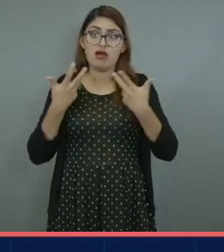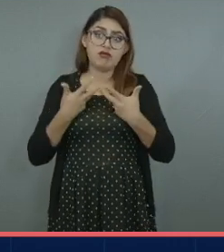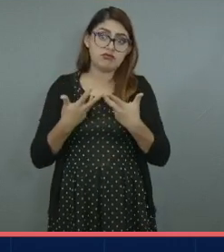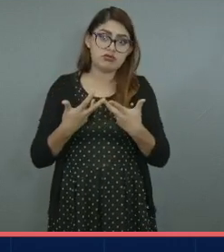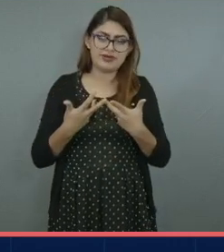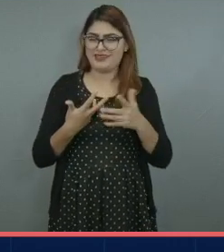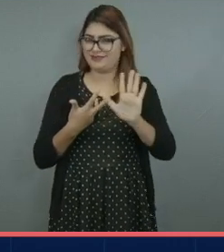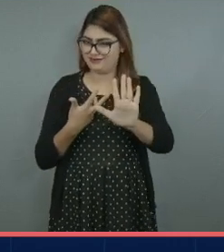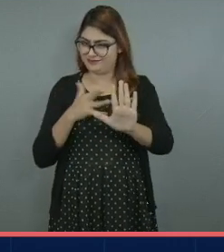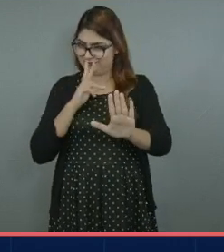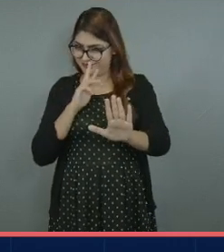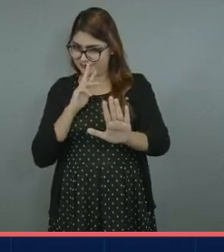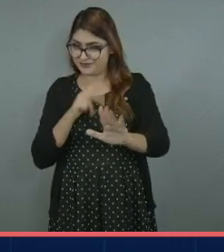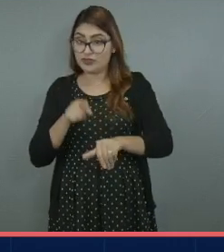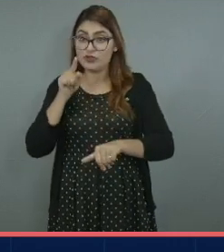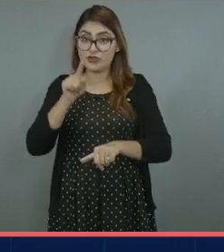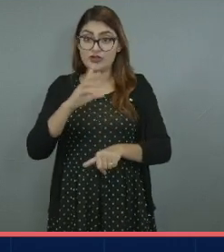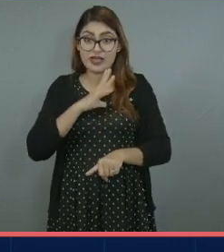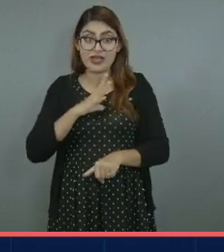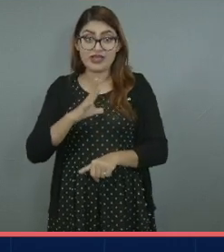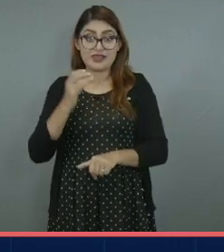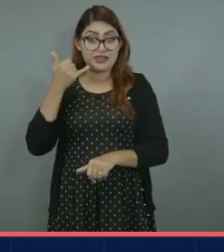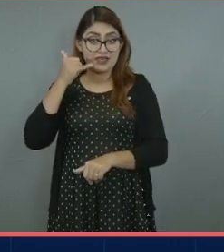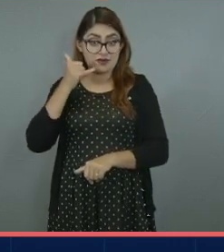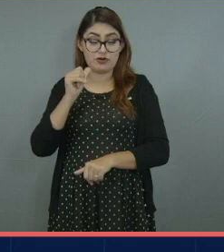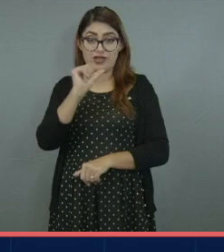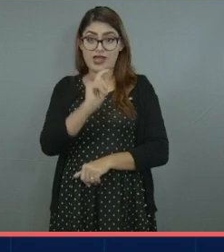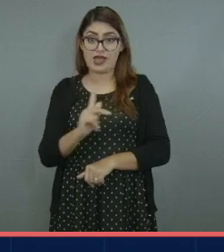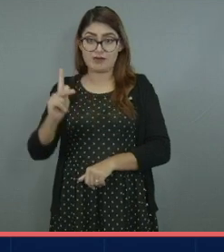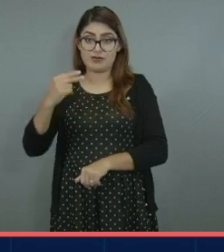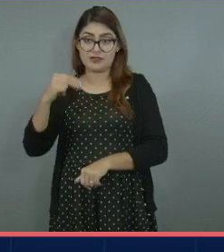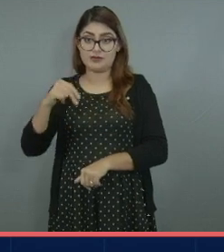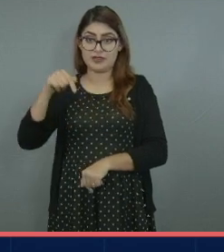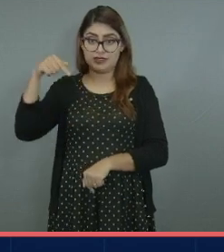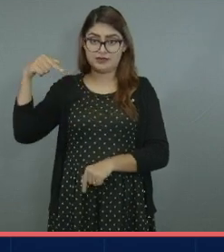una aplicación que también se llama Afore Móvil y es